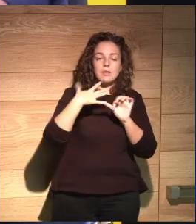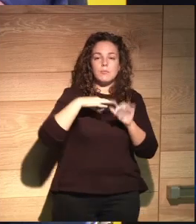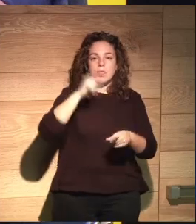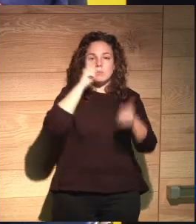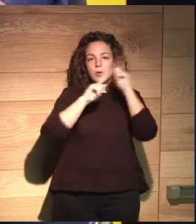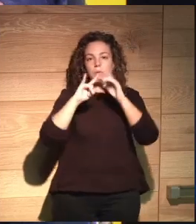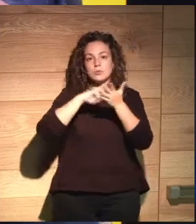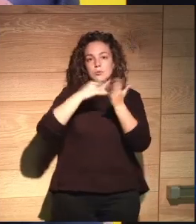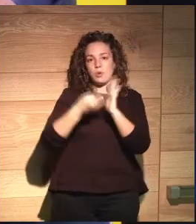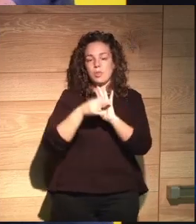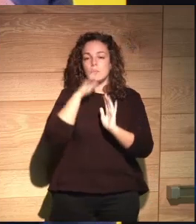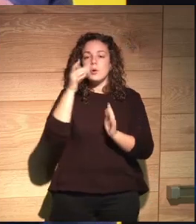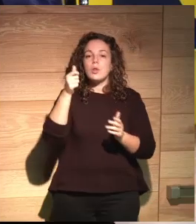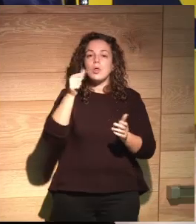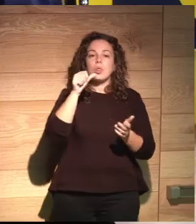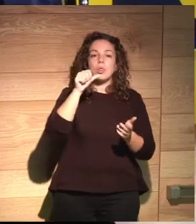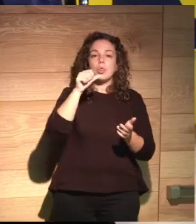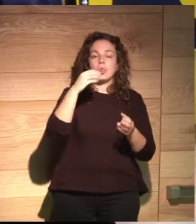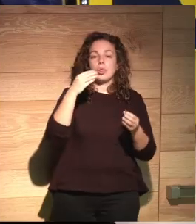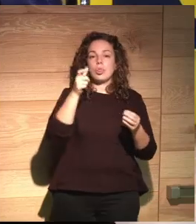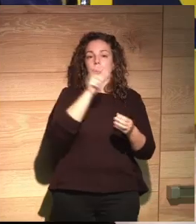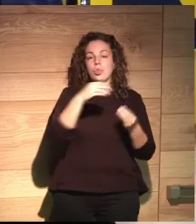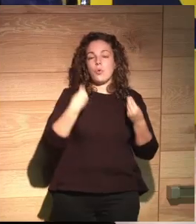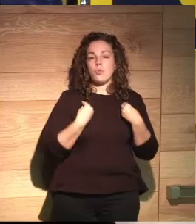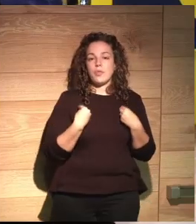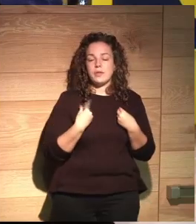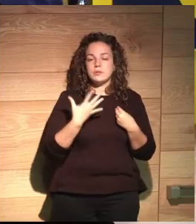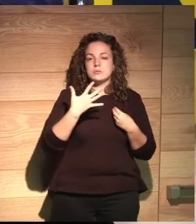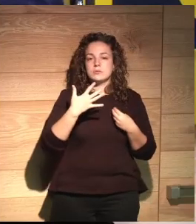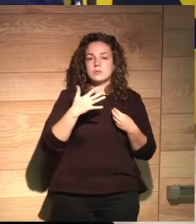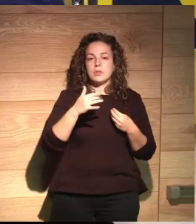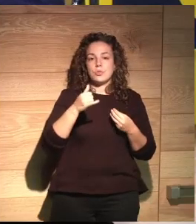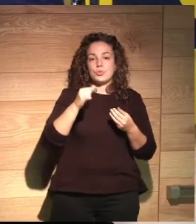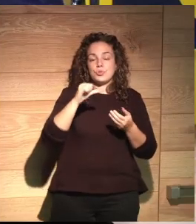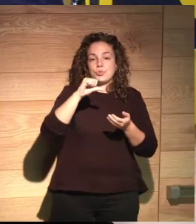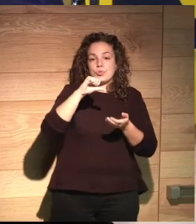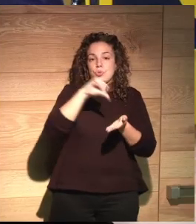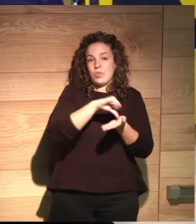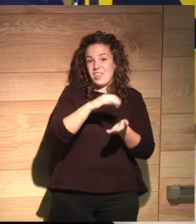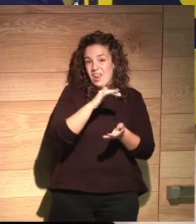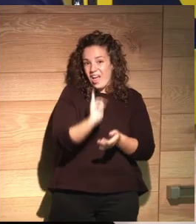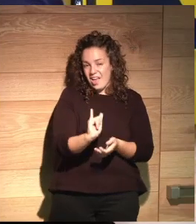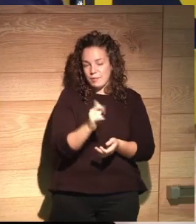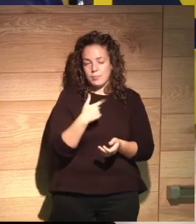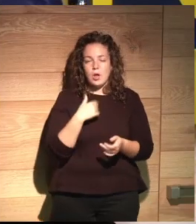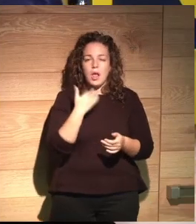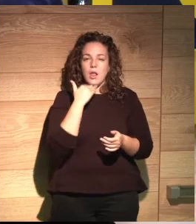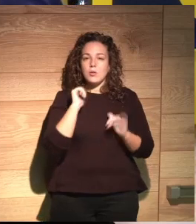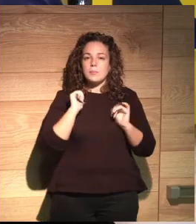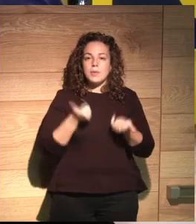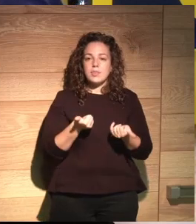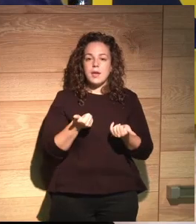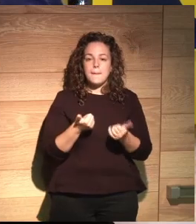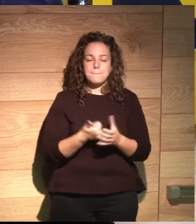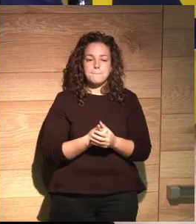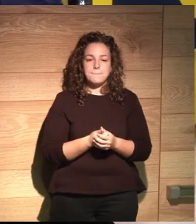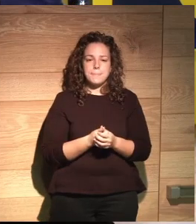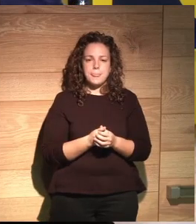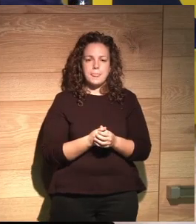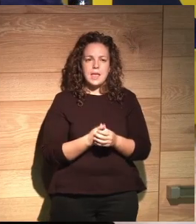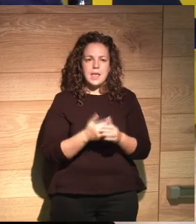que los ciudadanos tienen y en el twitter han y hay algo que empieza con rights en